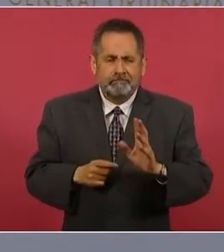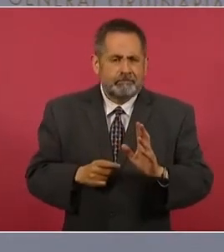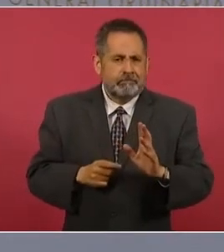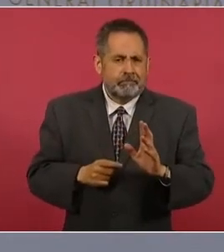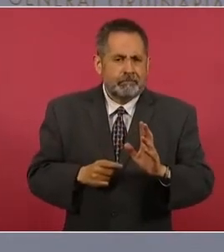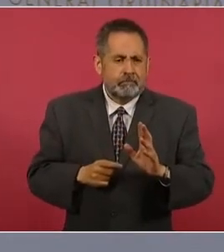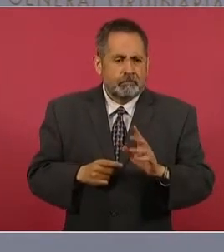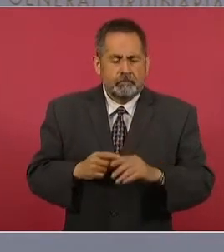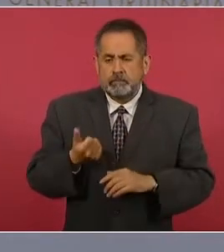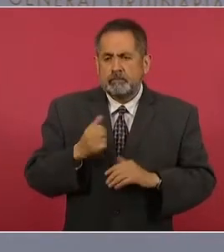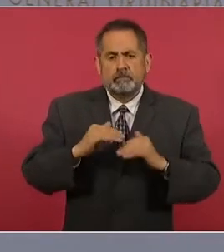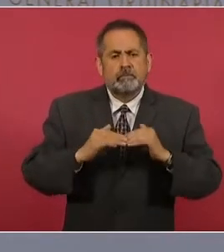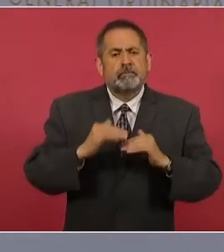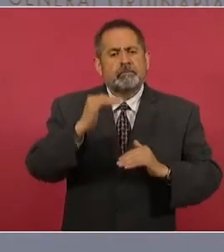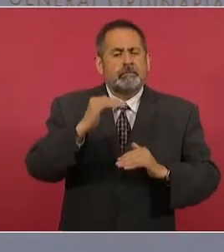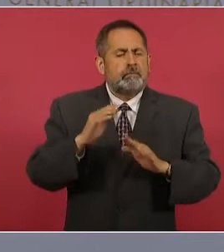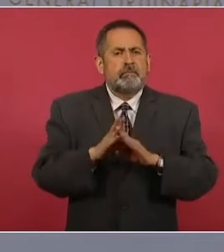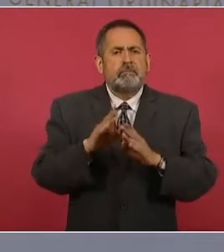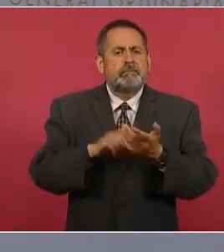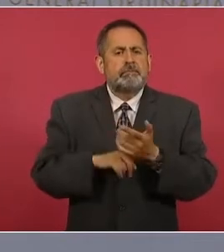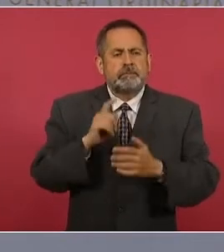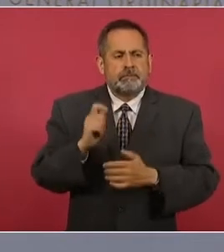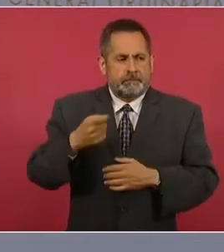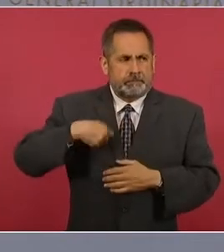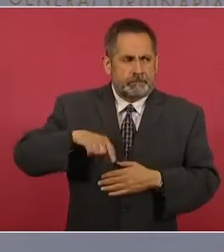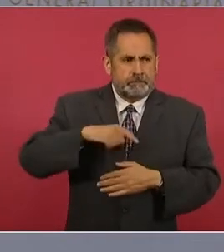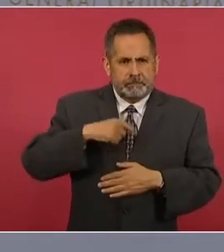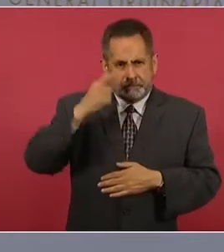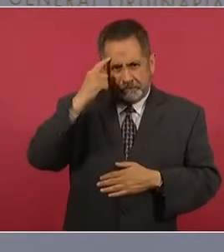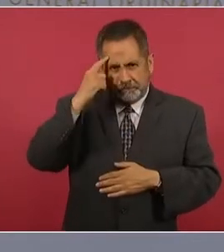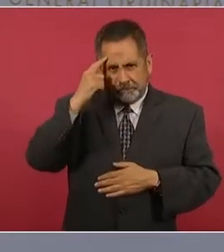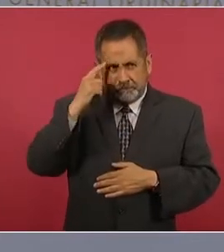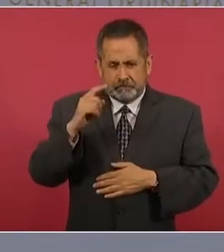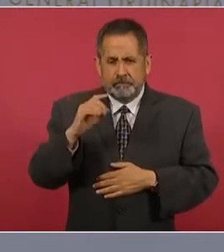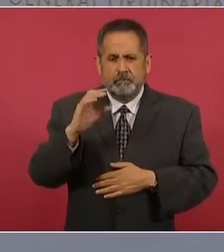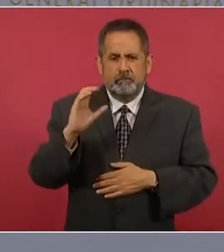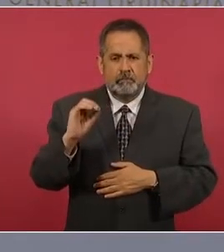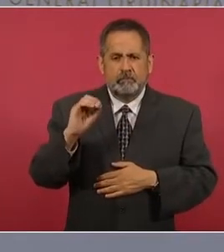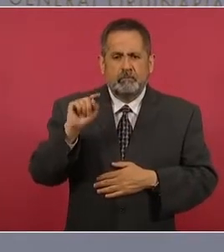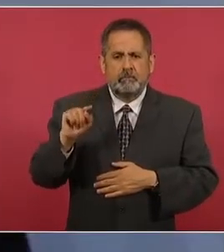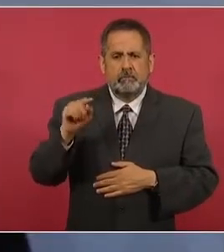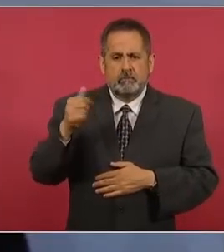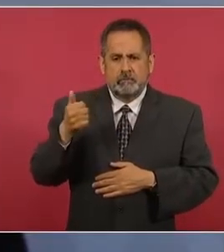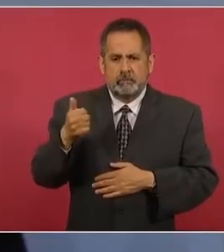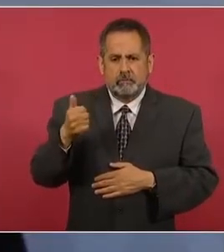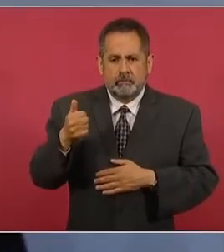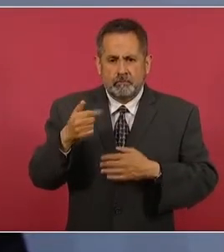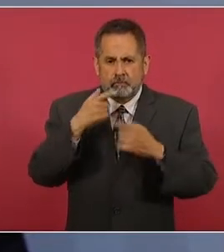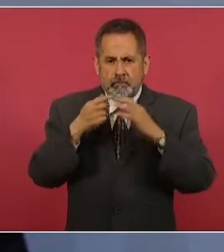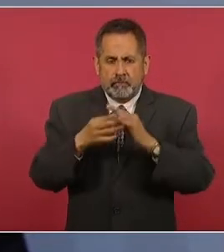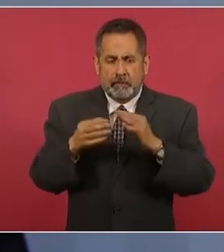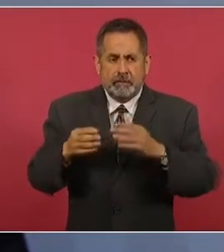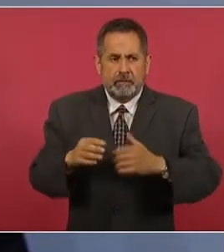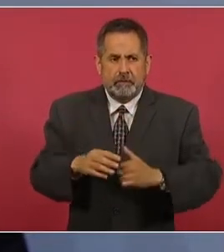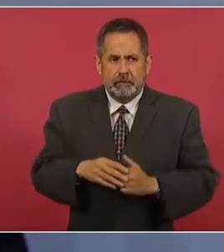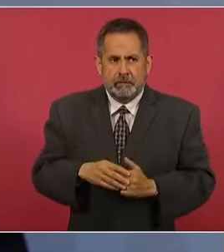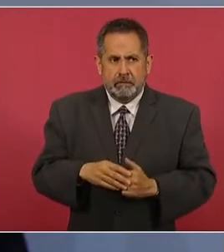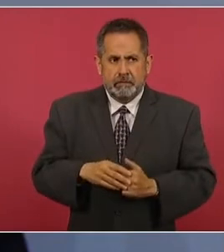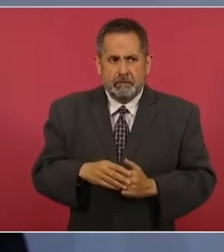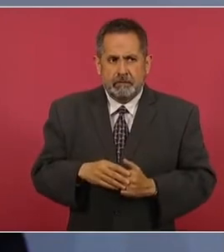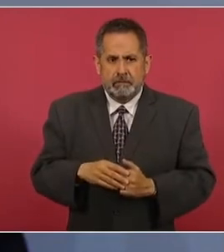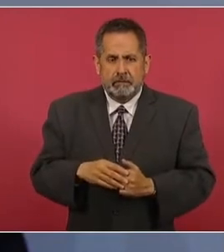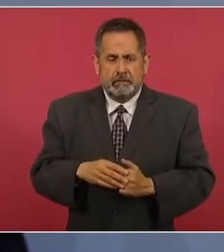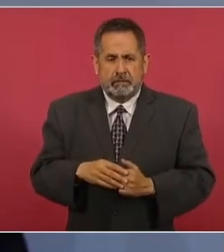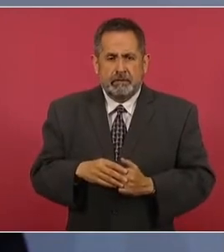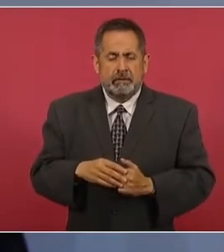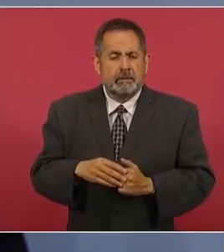una inflación en energético de 0.6, en Estados Unidos 2.5. Sin